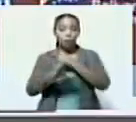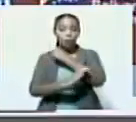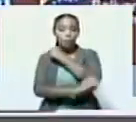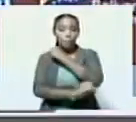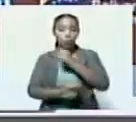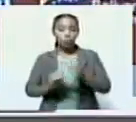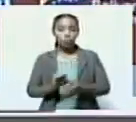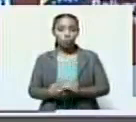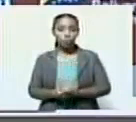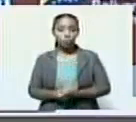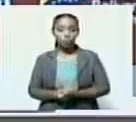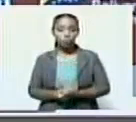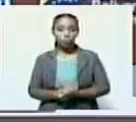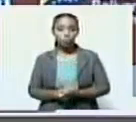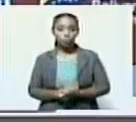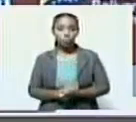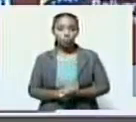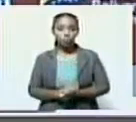terroristas.